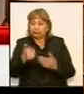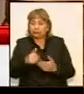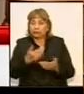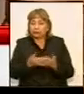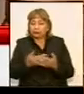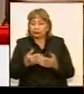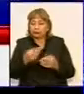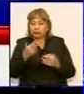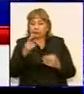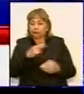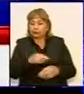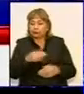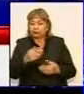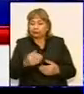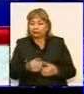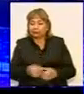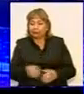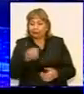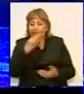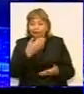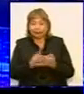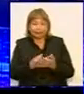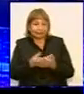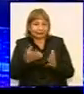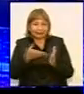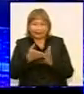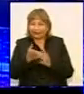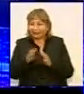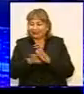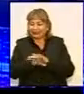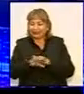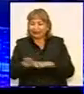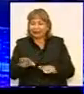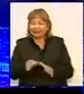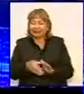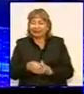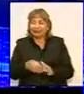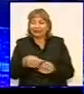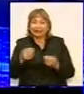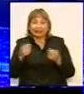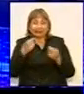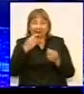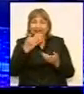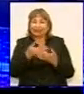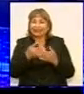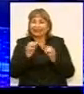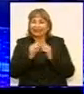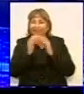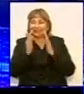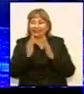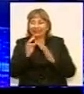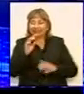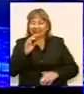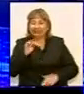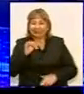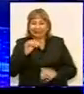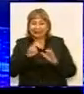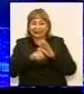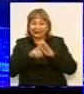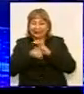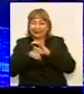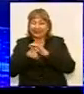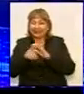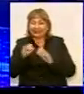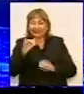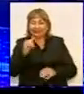El siguiente reconocimiento. Bien, de esta manera concluye entonces el evento sobre el Día del Minero organizado por el